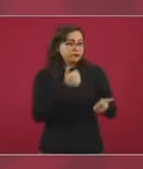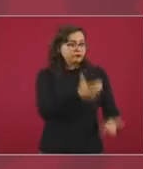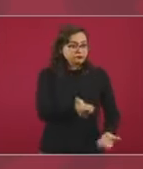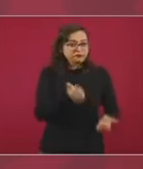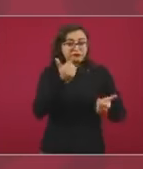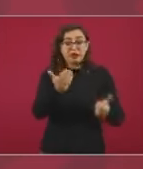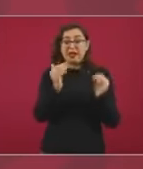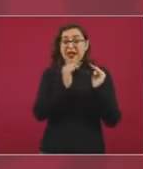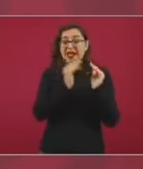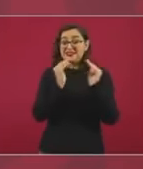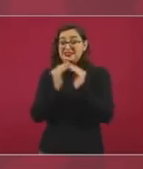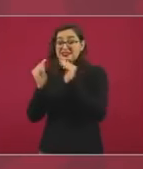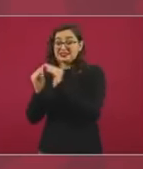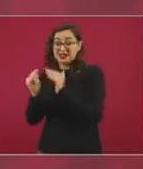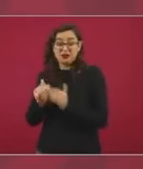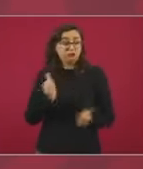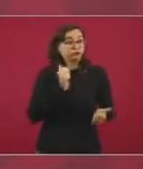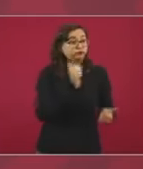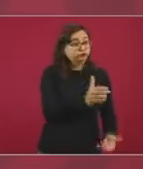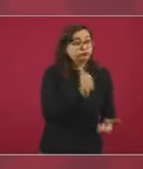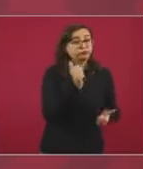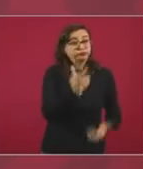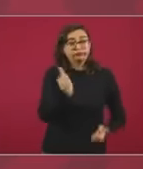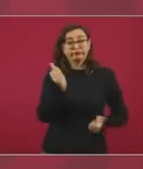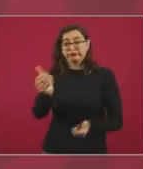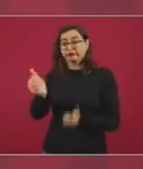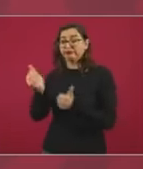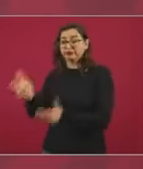casa miles de despensas